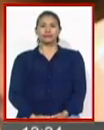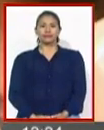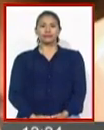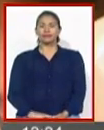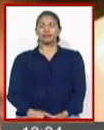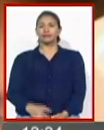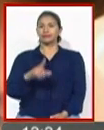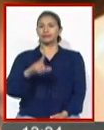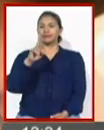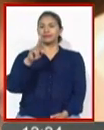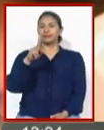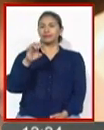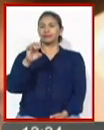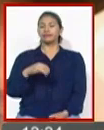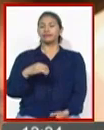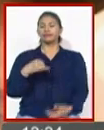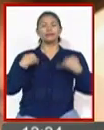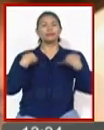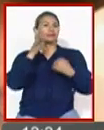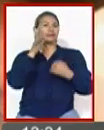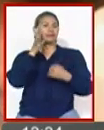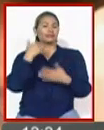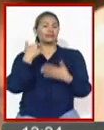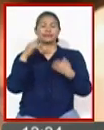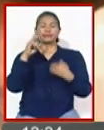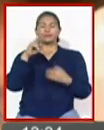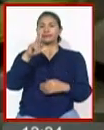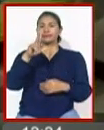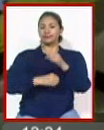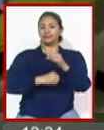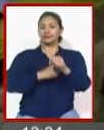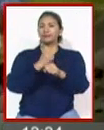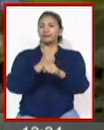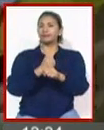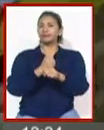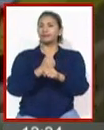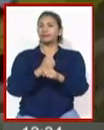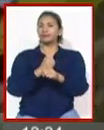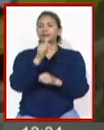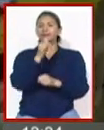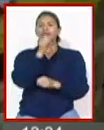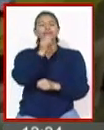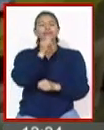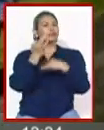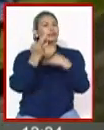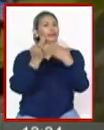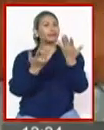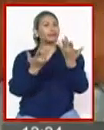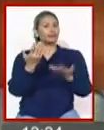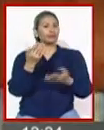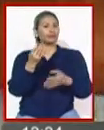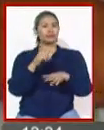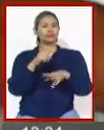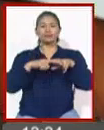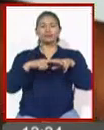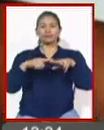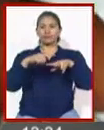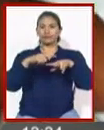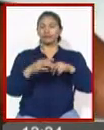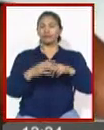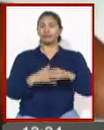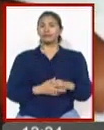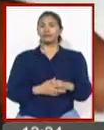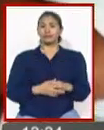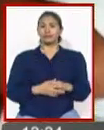Lupe Llampa Guzmán, una joven madre de 23 años de edad, no resistió a las quemaduras que tenía en las piernas a raíz